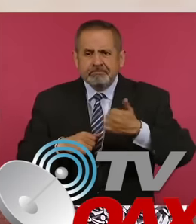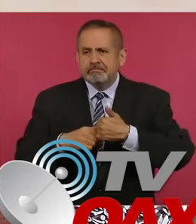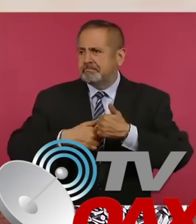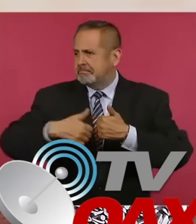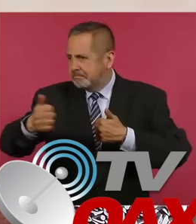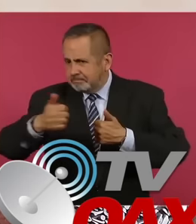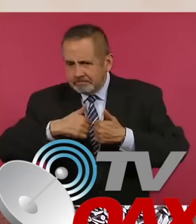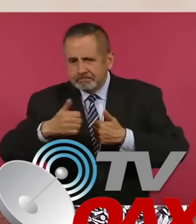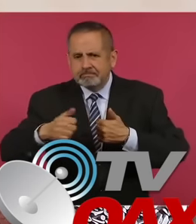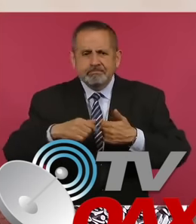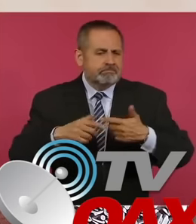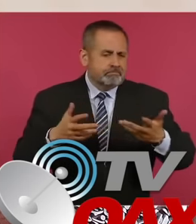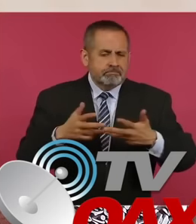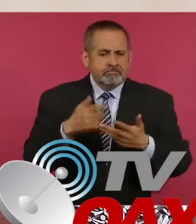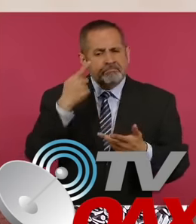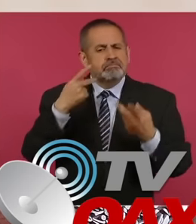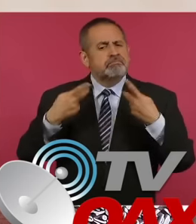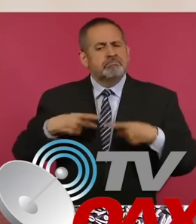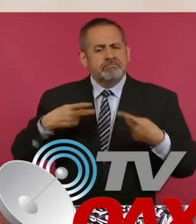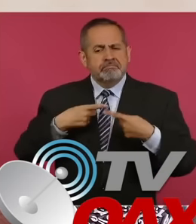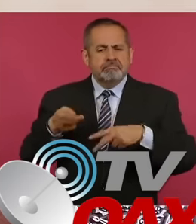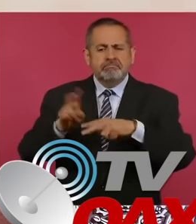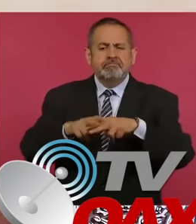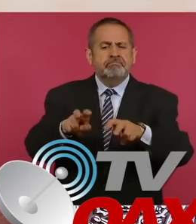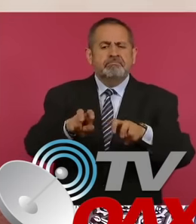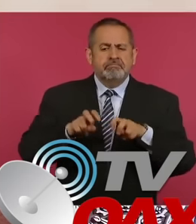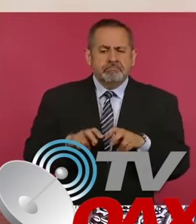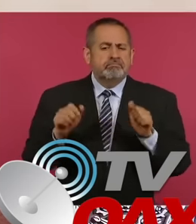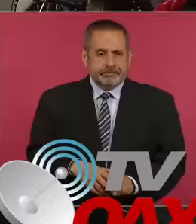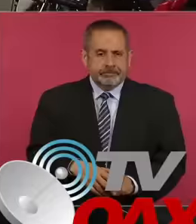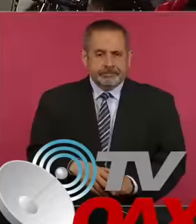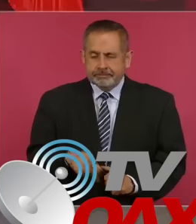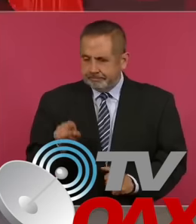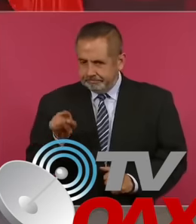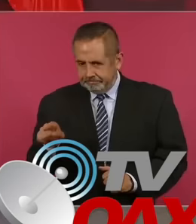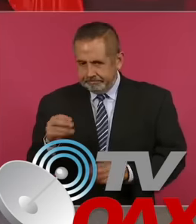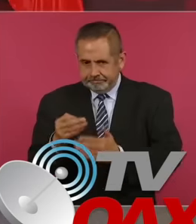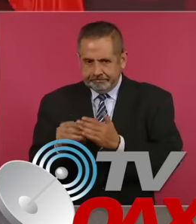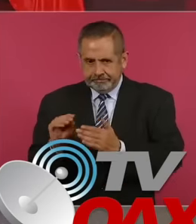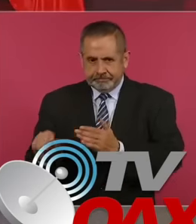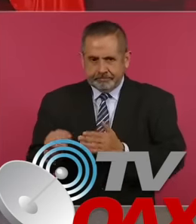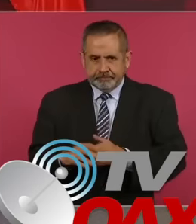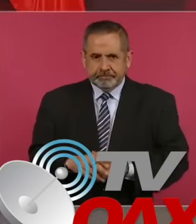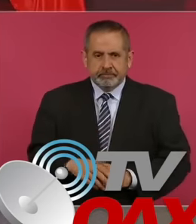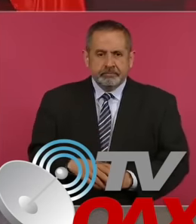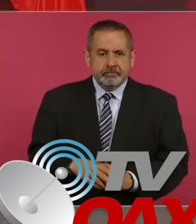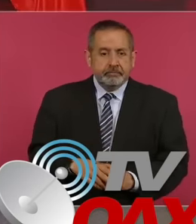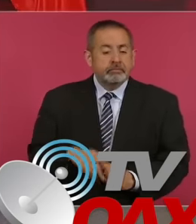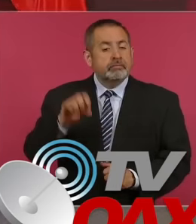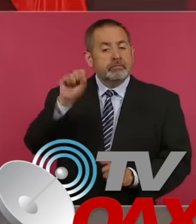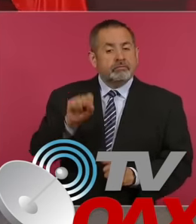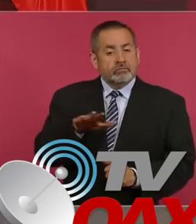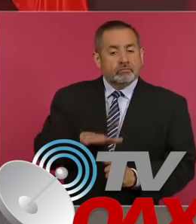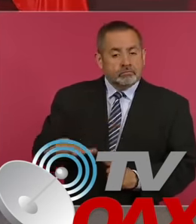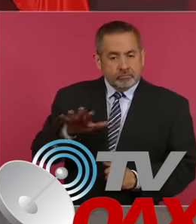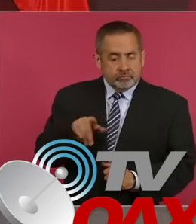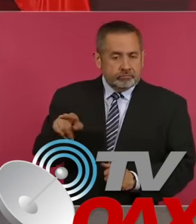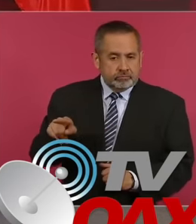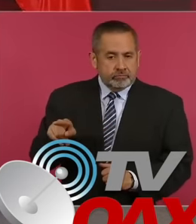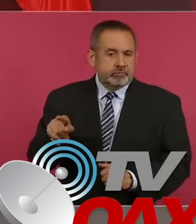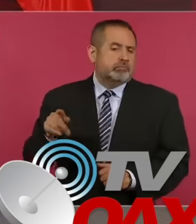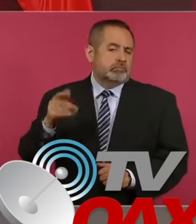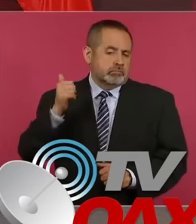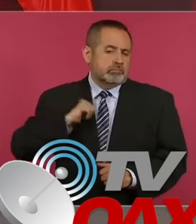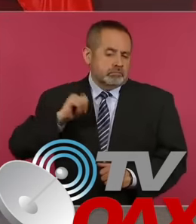para el tren de pasajeros y el tren de carga, porque este es el del sureste, el